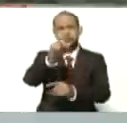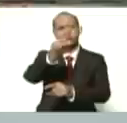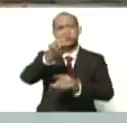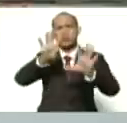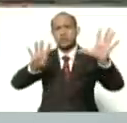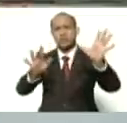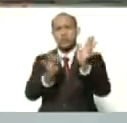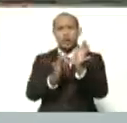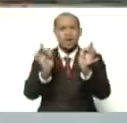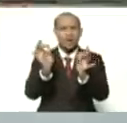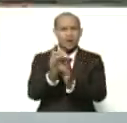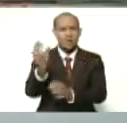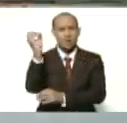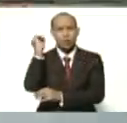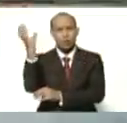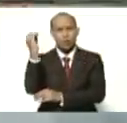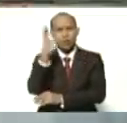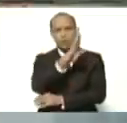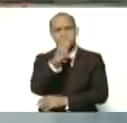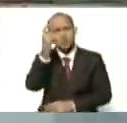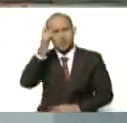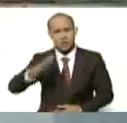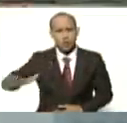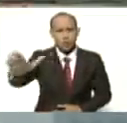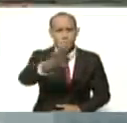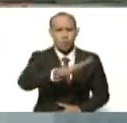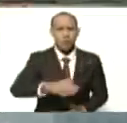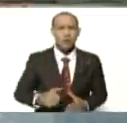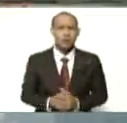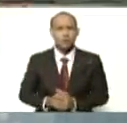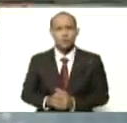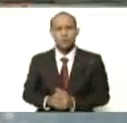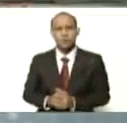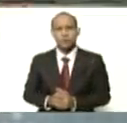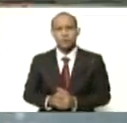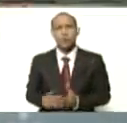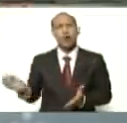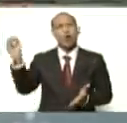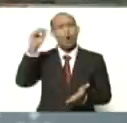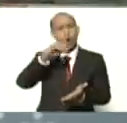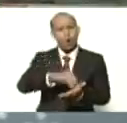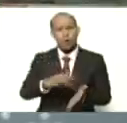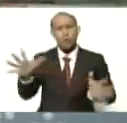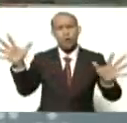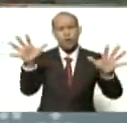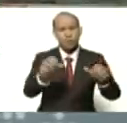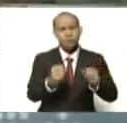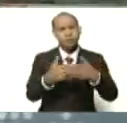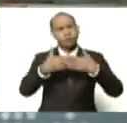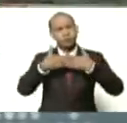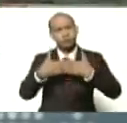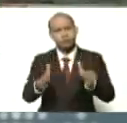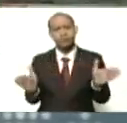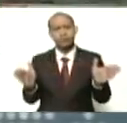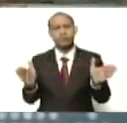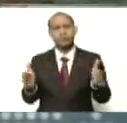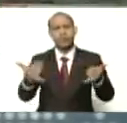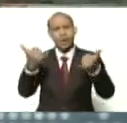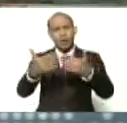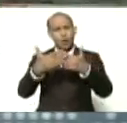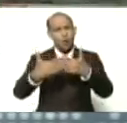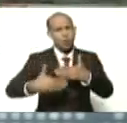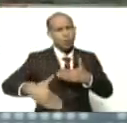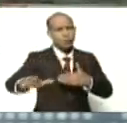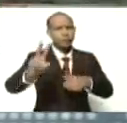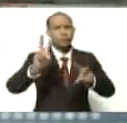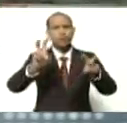del congreso bicentenario del pueblo vamos a retomar a reactivar ahora en una nueva